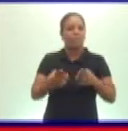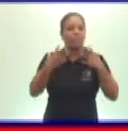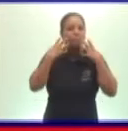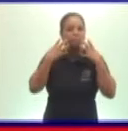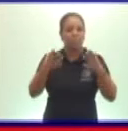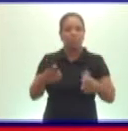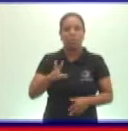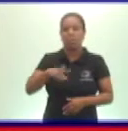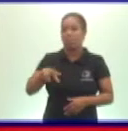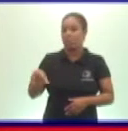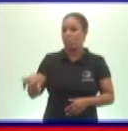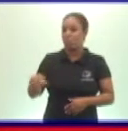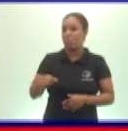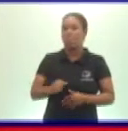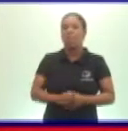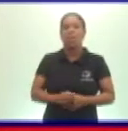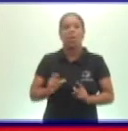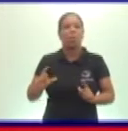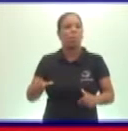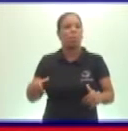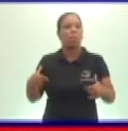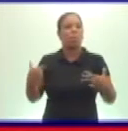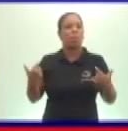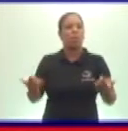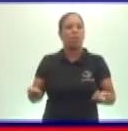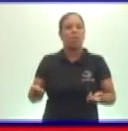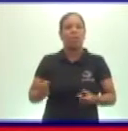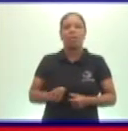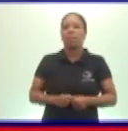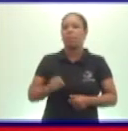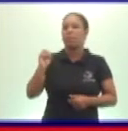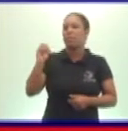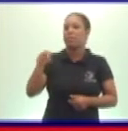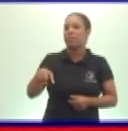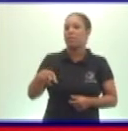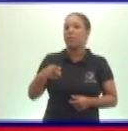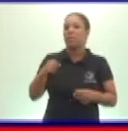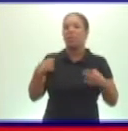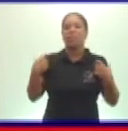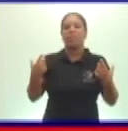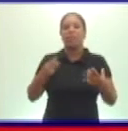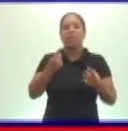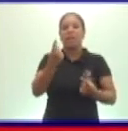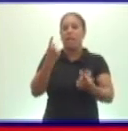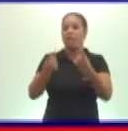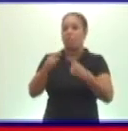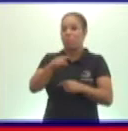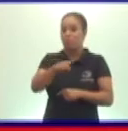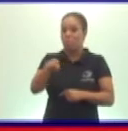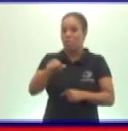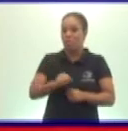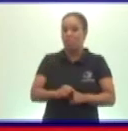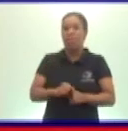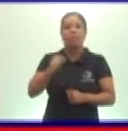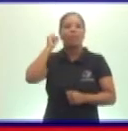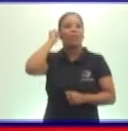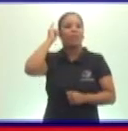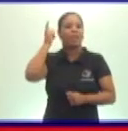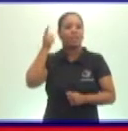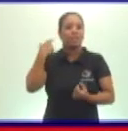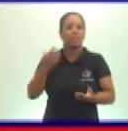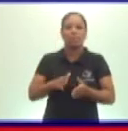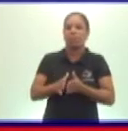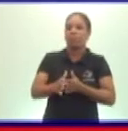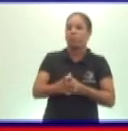buscar cuál es la articulación de cada uno de ellos. ¿Qué ideas y en términos de comportamientos expresan para la